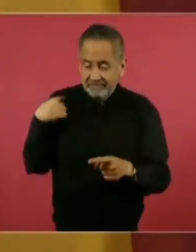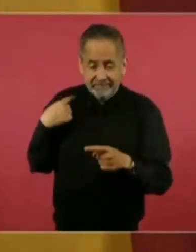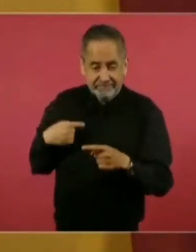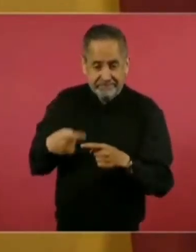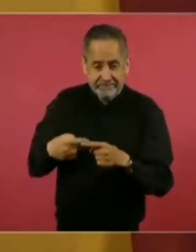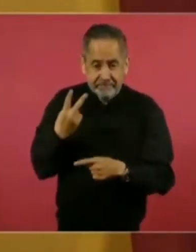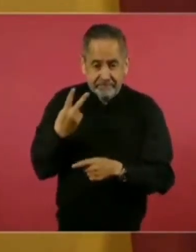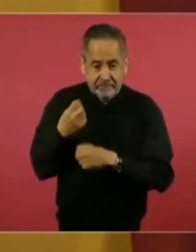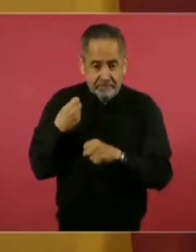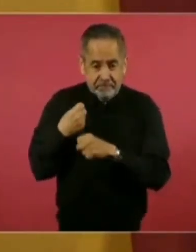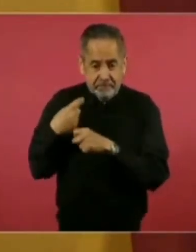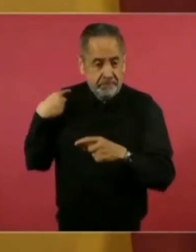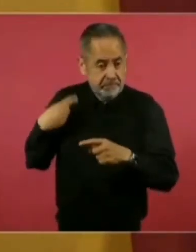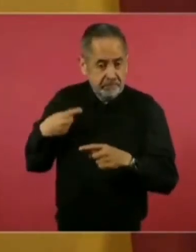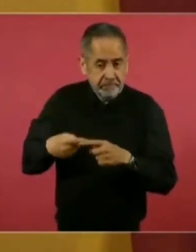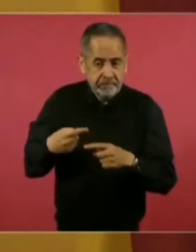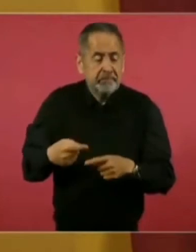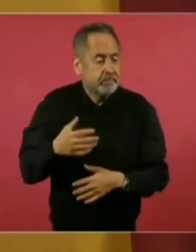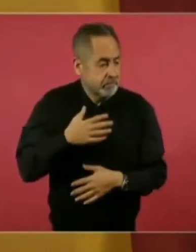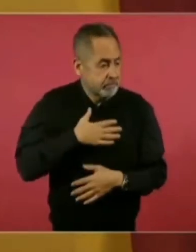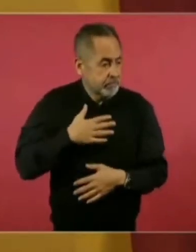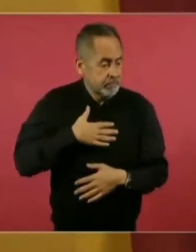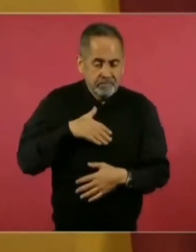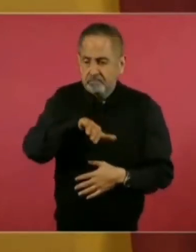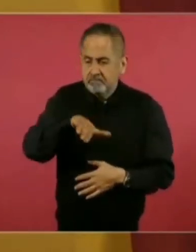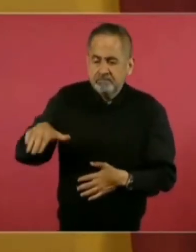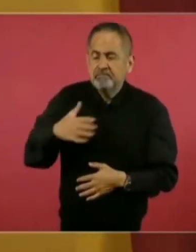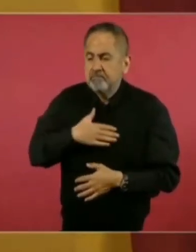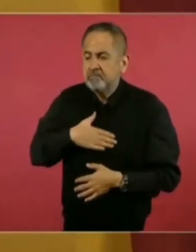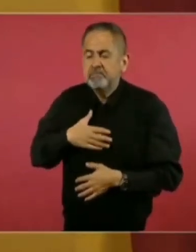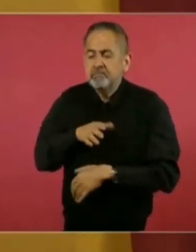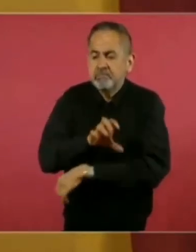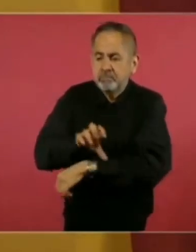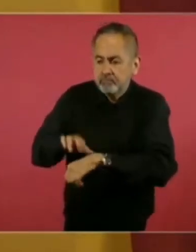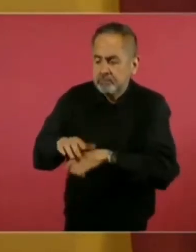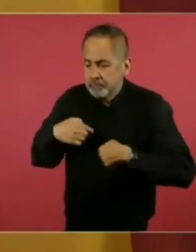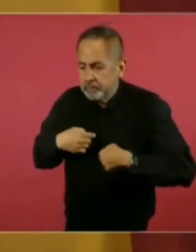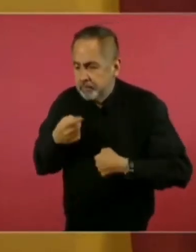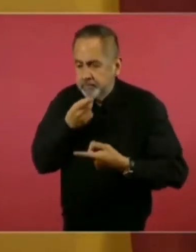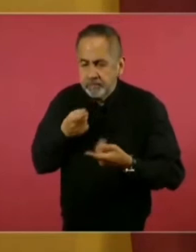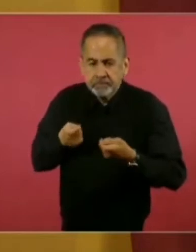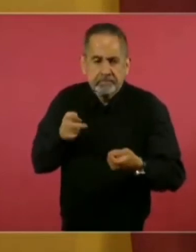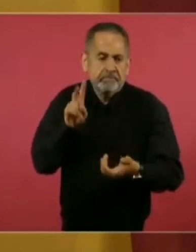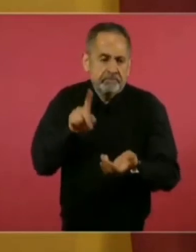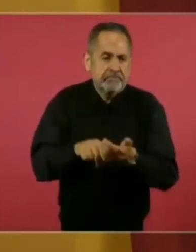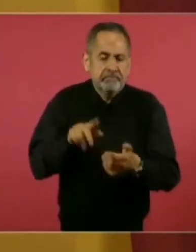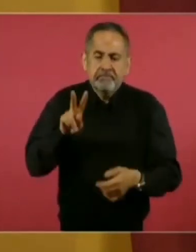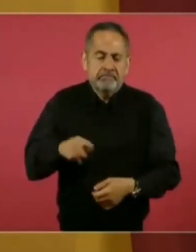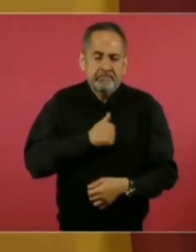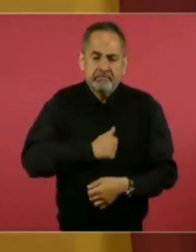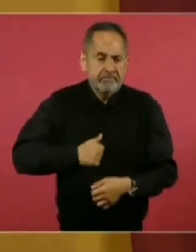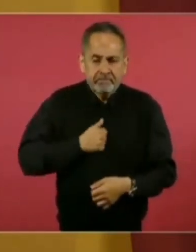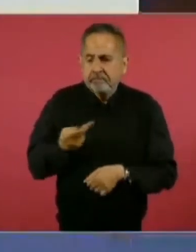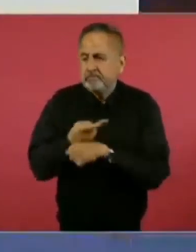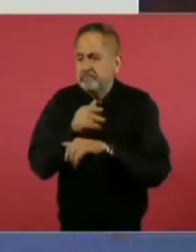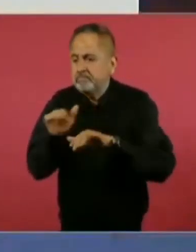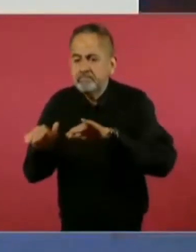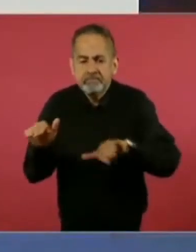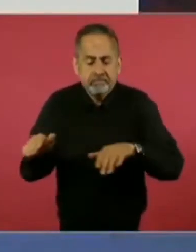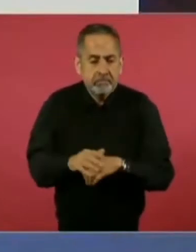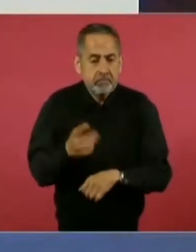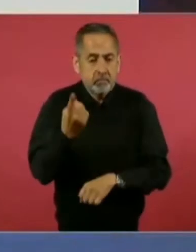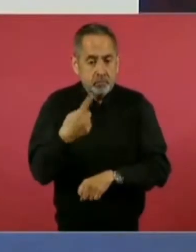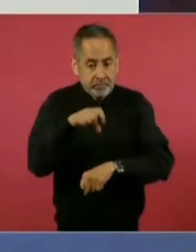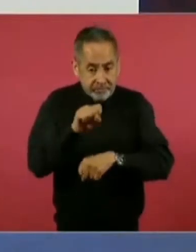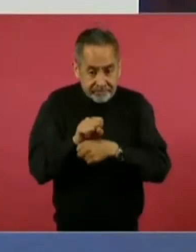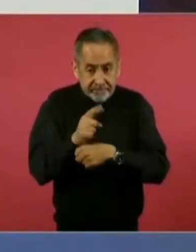años prácticamente he tomado la coordinación de este lamentable suceso y una vez por semana